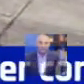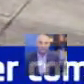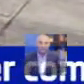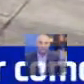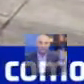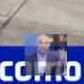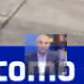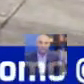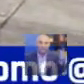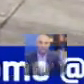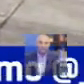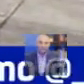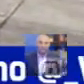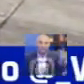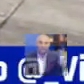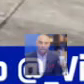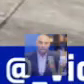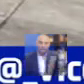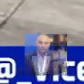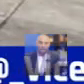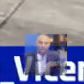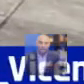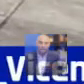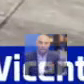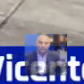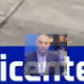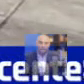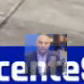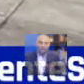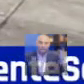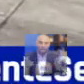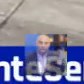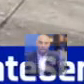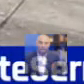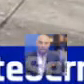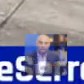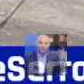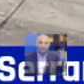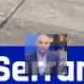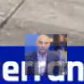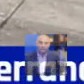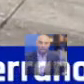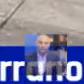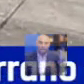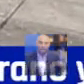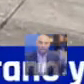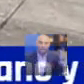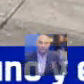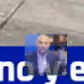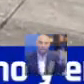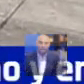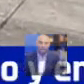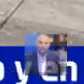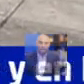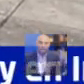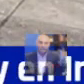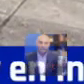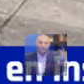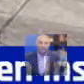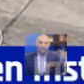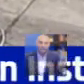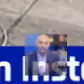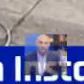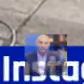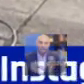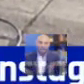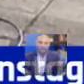apagar ni cortar las voces críticas, ¿no? Pero ya llamarle pendejo